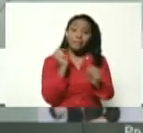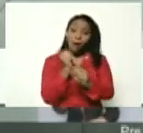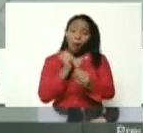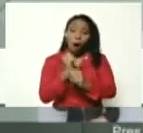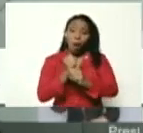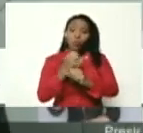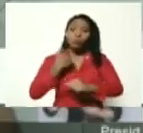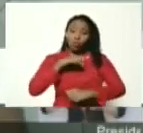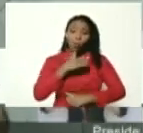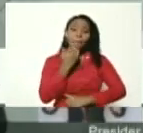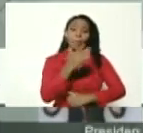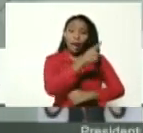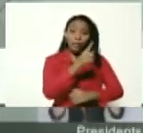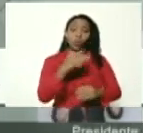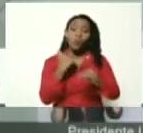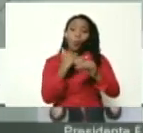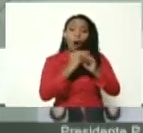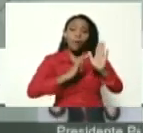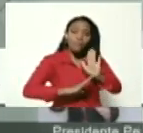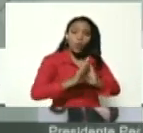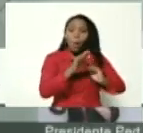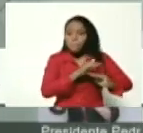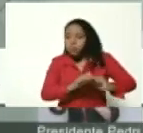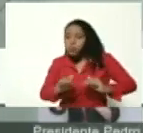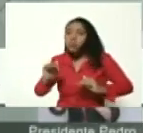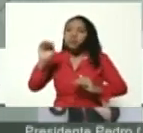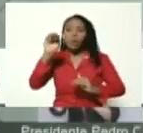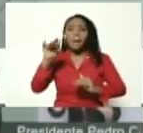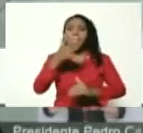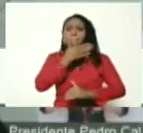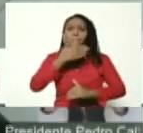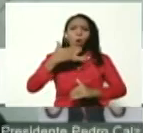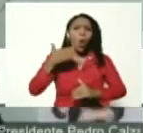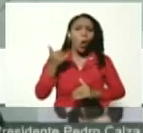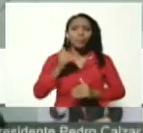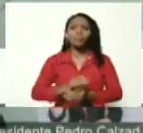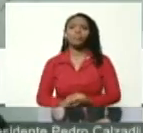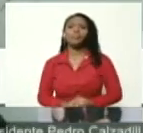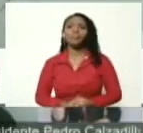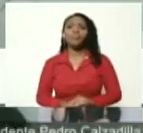nos va a permitir crecer, nos va a permitir mejorar lo que tenemos.